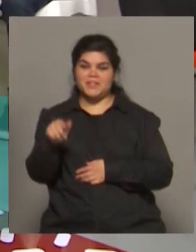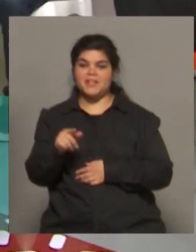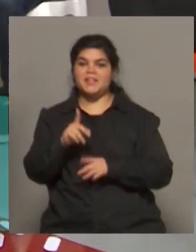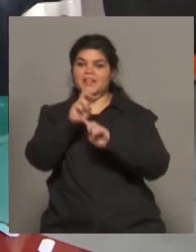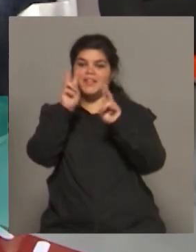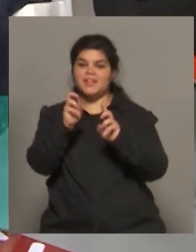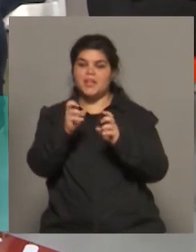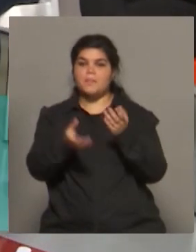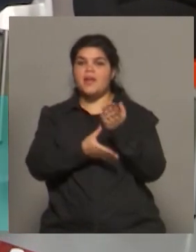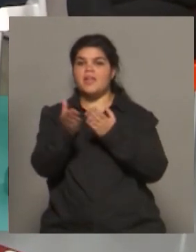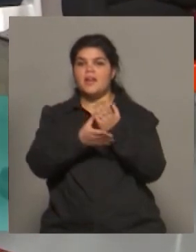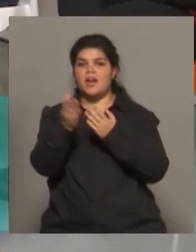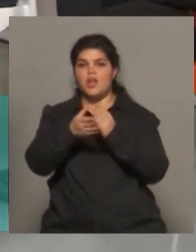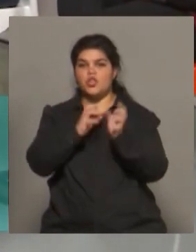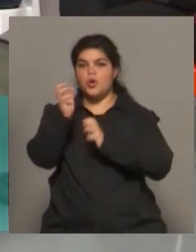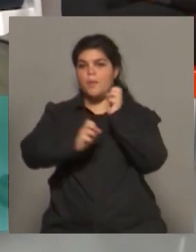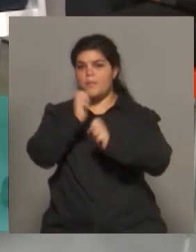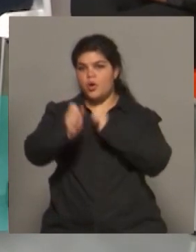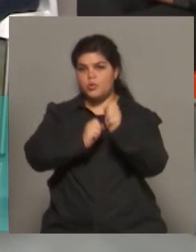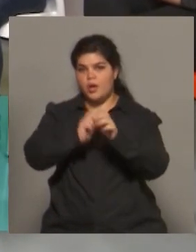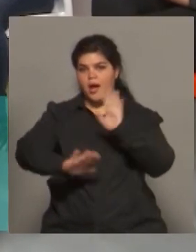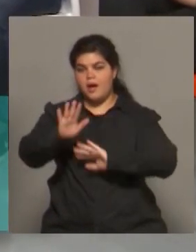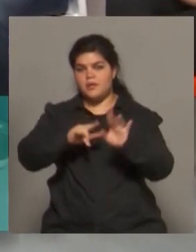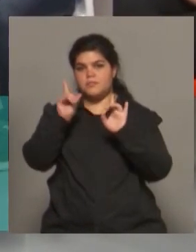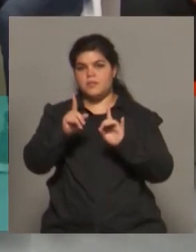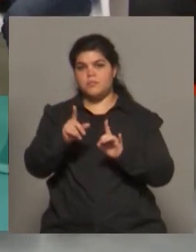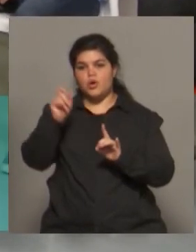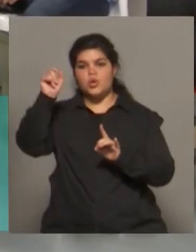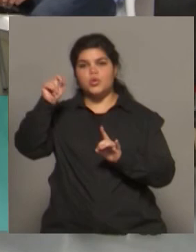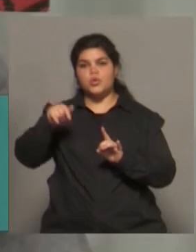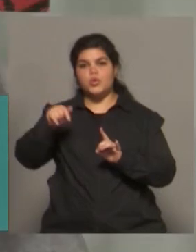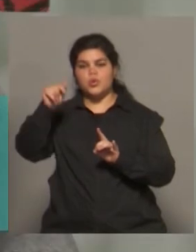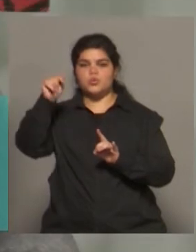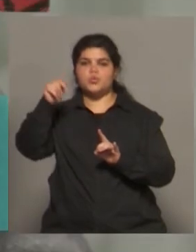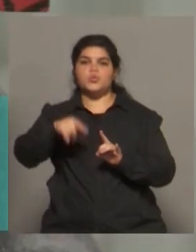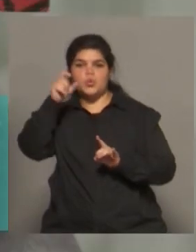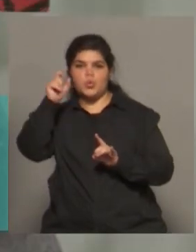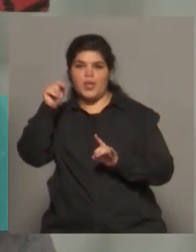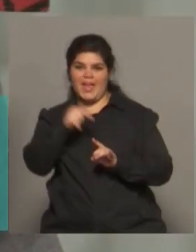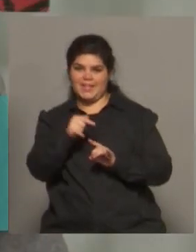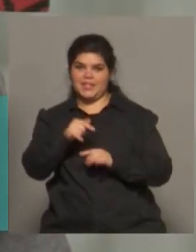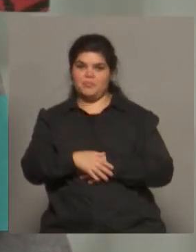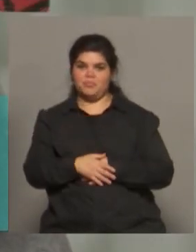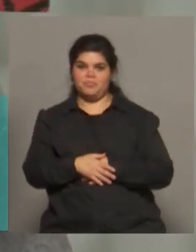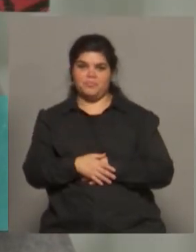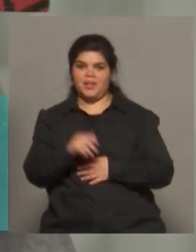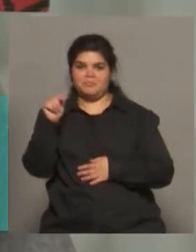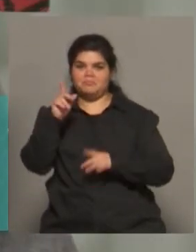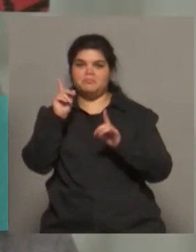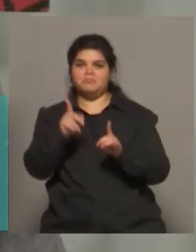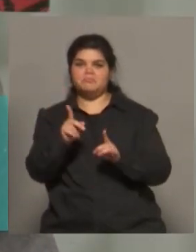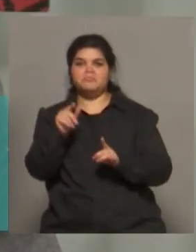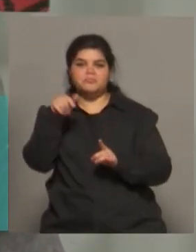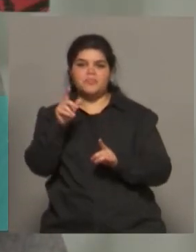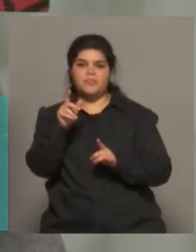costos de producción que manejan. Estamos hablando de las principales economías del sudeste asiático. O sea, la Alianza del Pacífico, que era